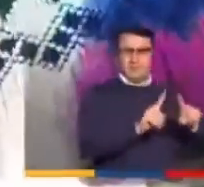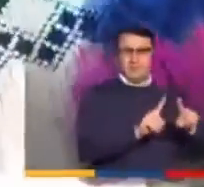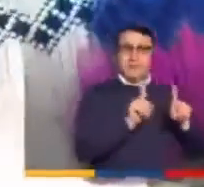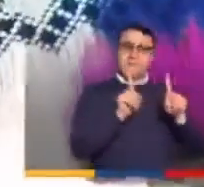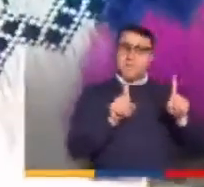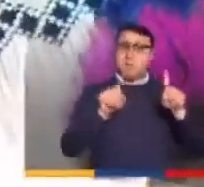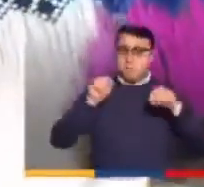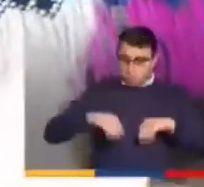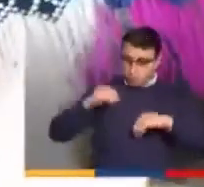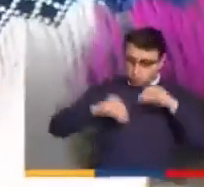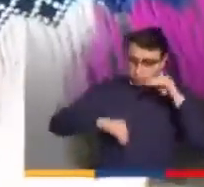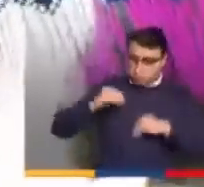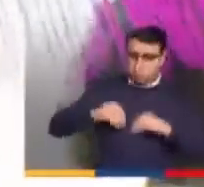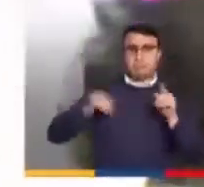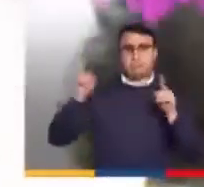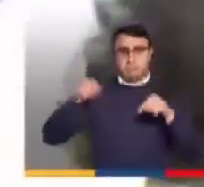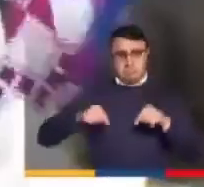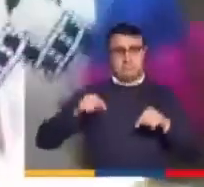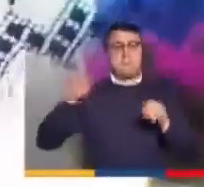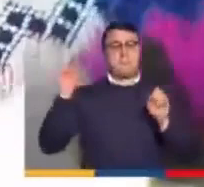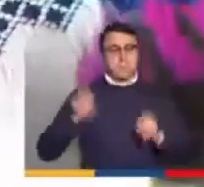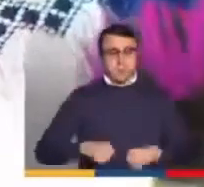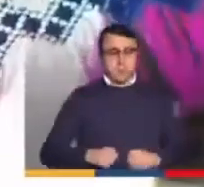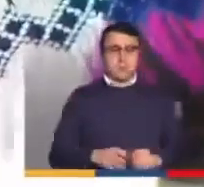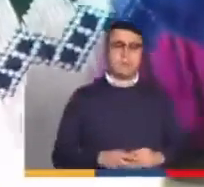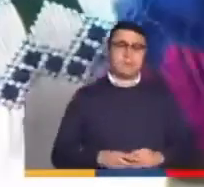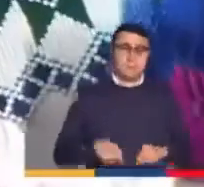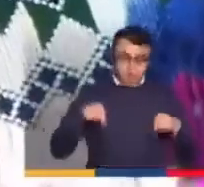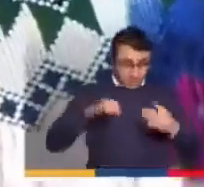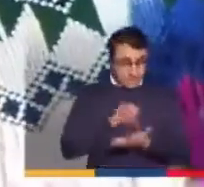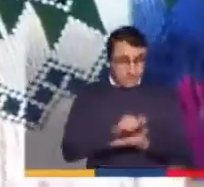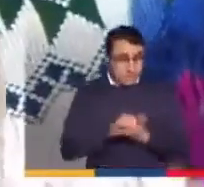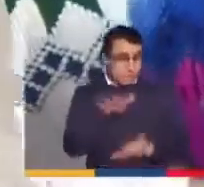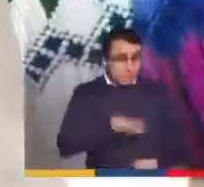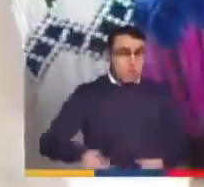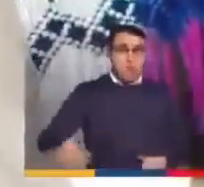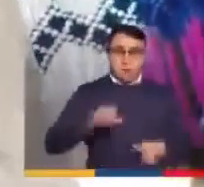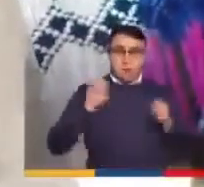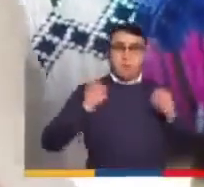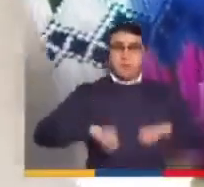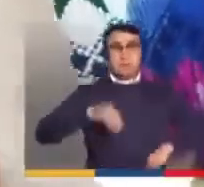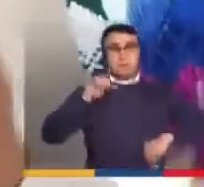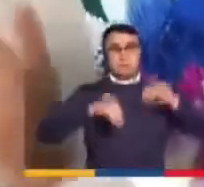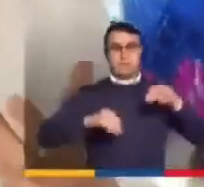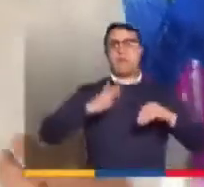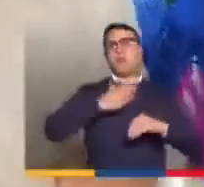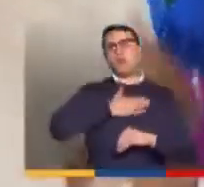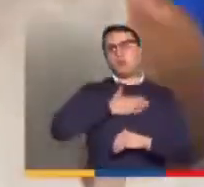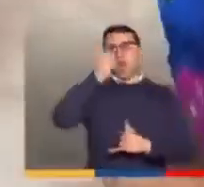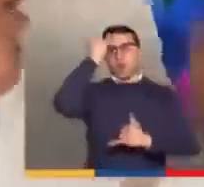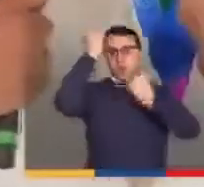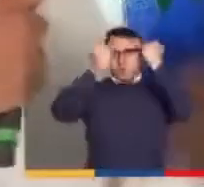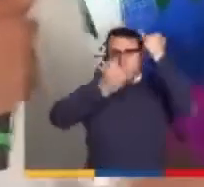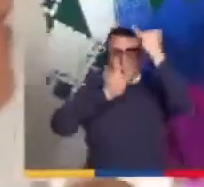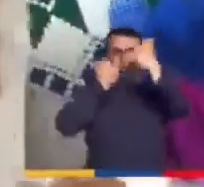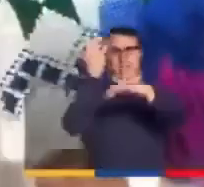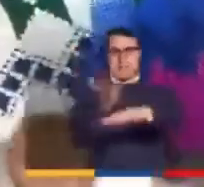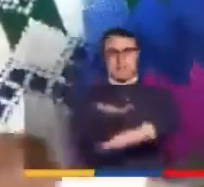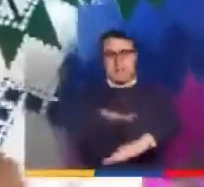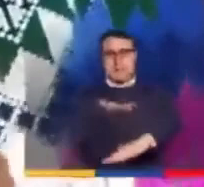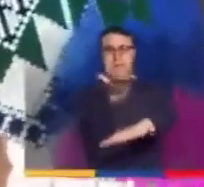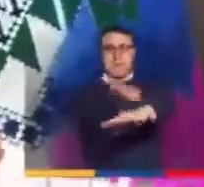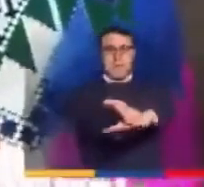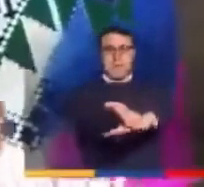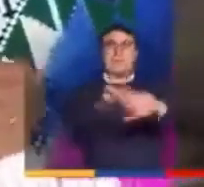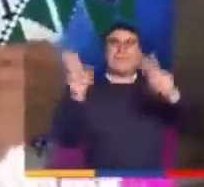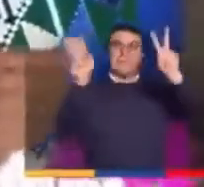se pueden hacer aquí. Se pueden hacer aquí mismo. Entonces dejo estas ideas porque no tenían que ver con el